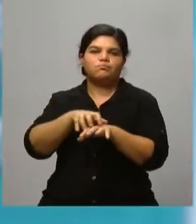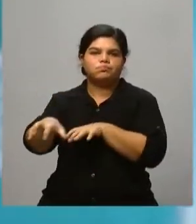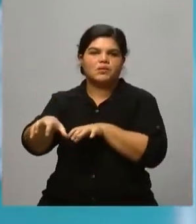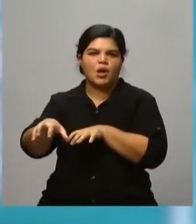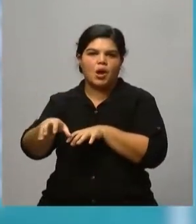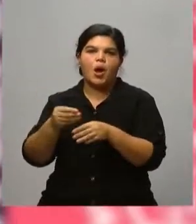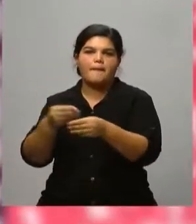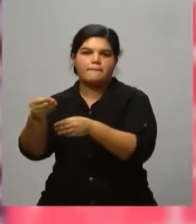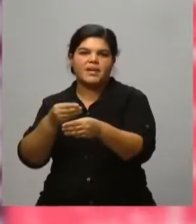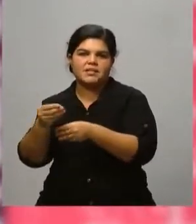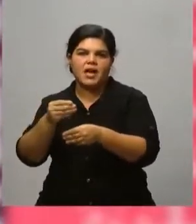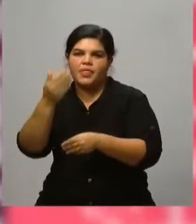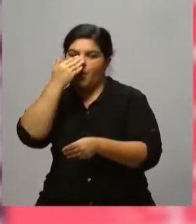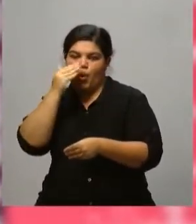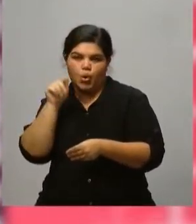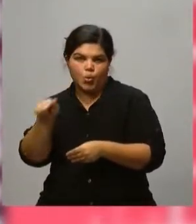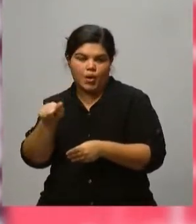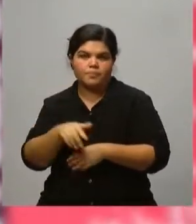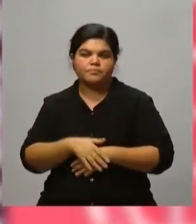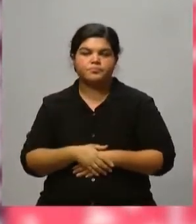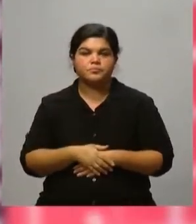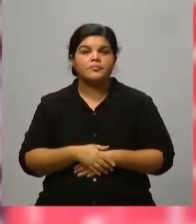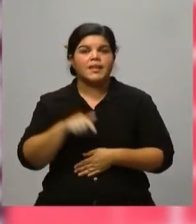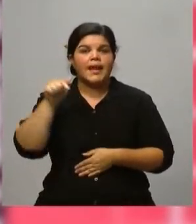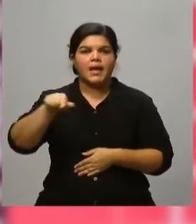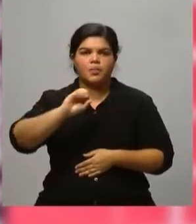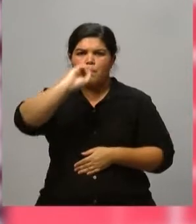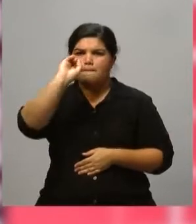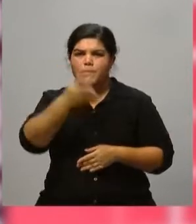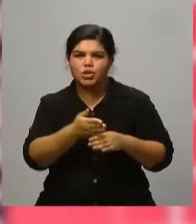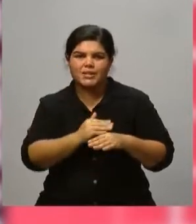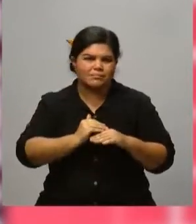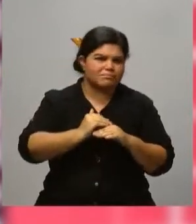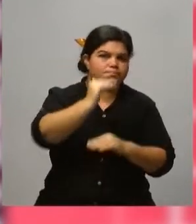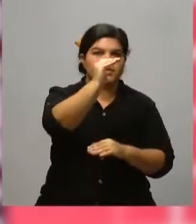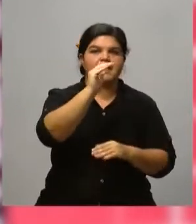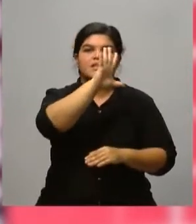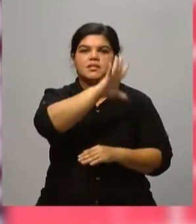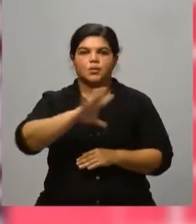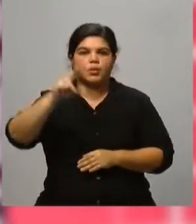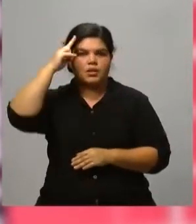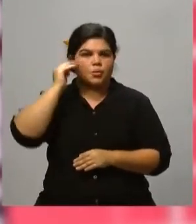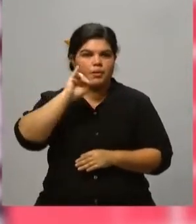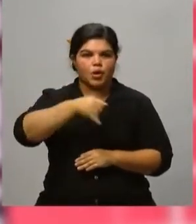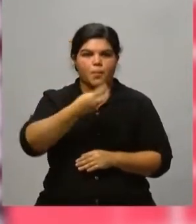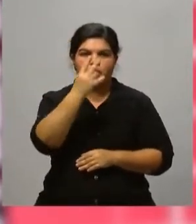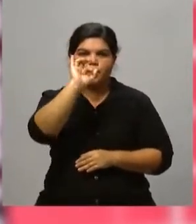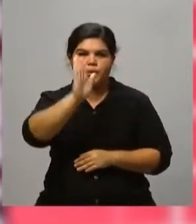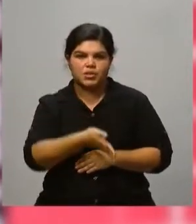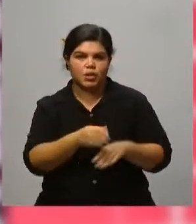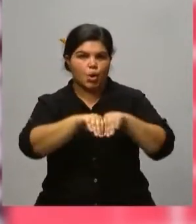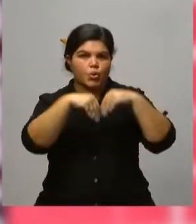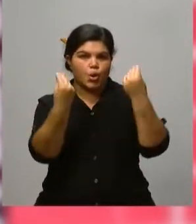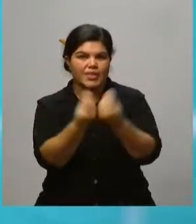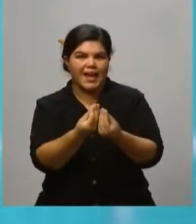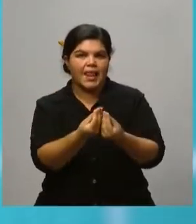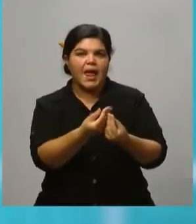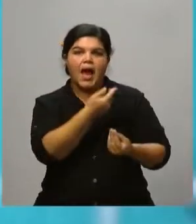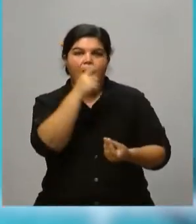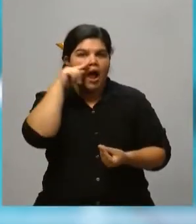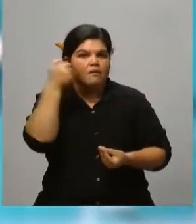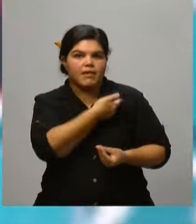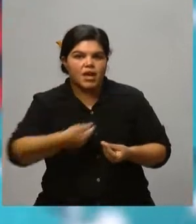bueno, es interesante de que el presidente y los legisladores de la oposición puedan acordar